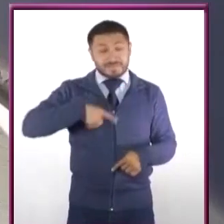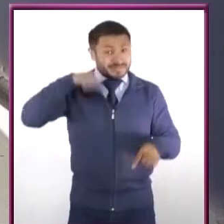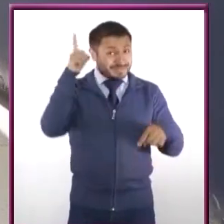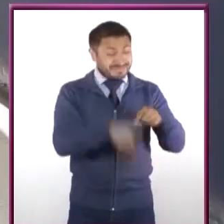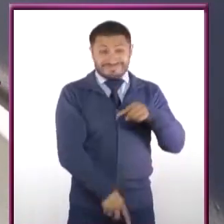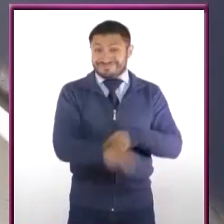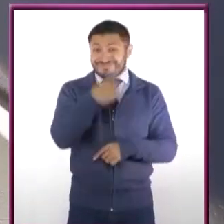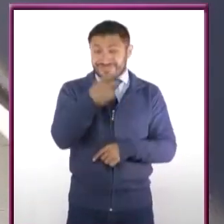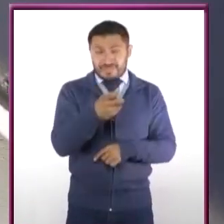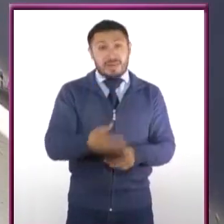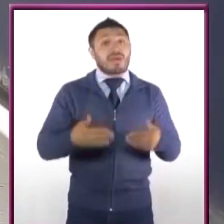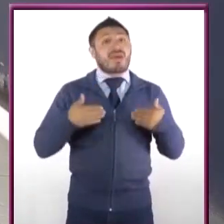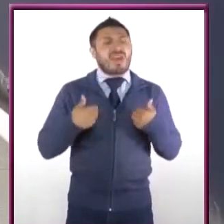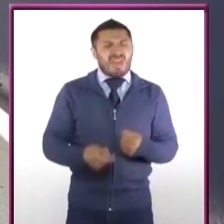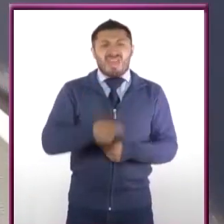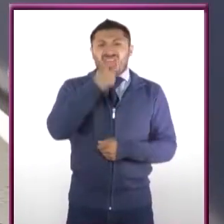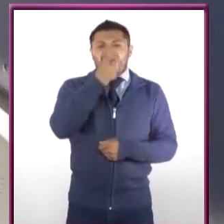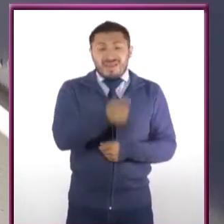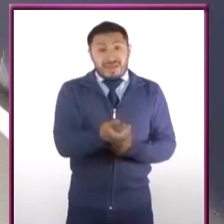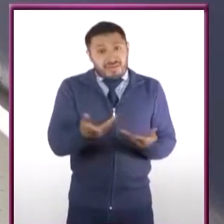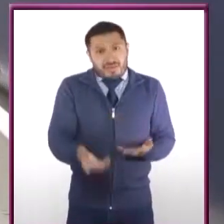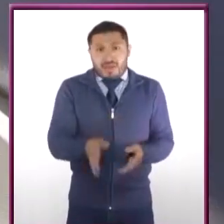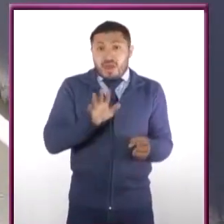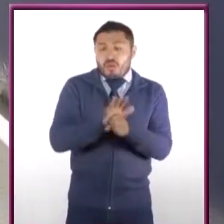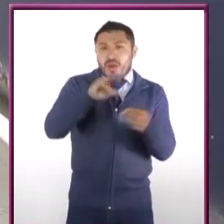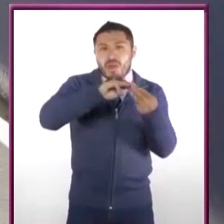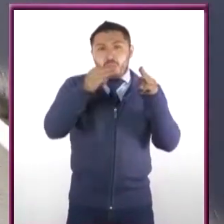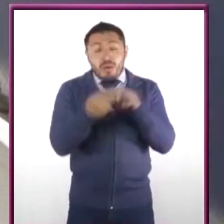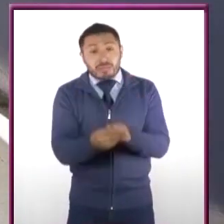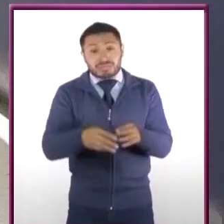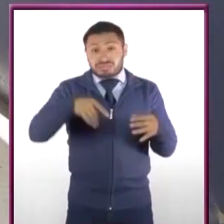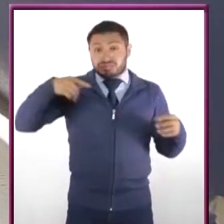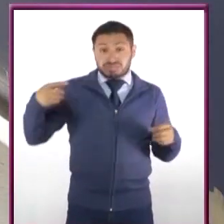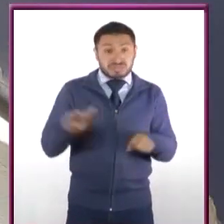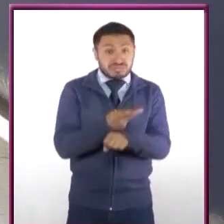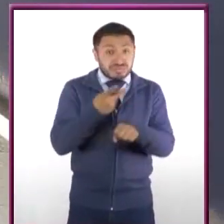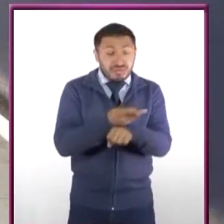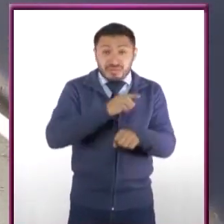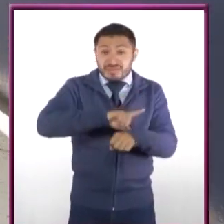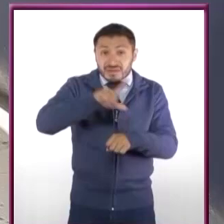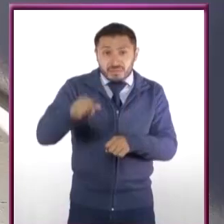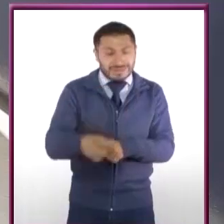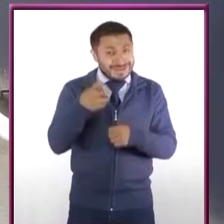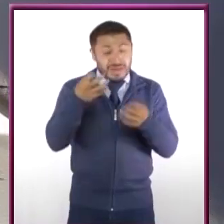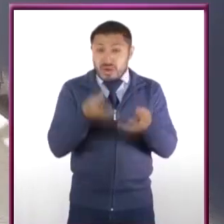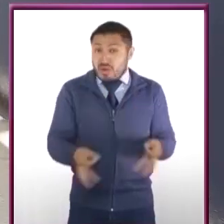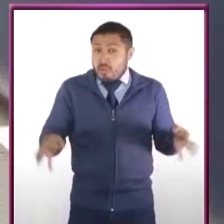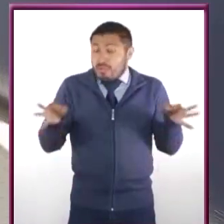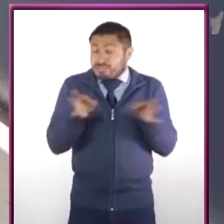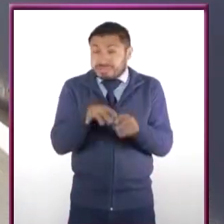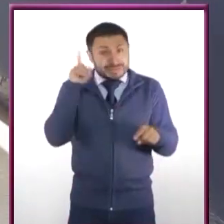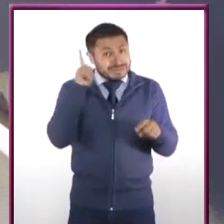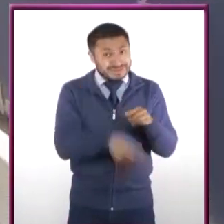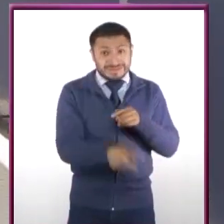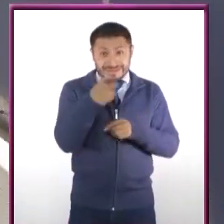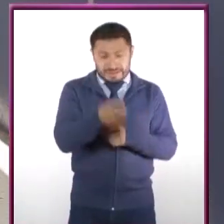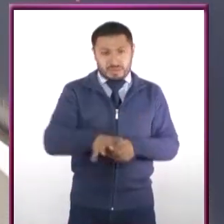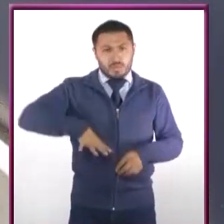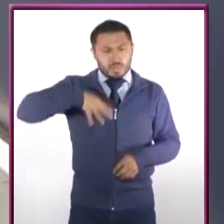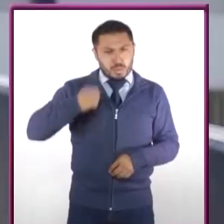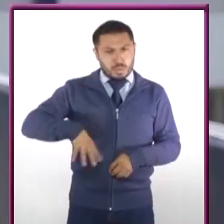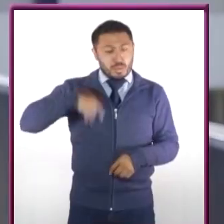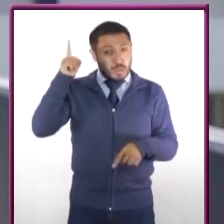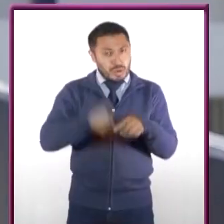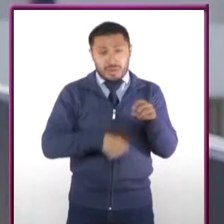erradicar. Entender sus orígenes, razones y consecuencias es indispensable para lograrlo. Seguiremos trabajando para